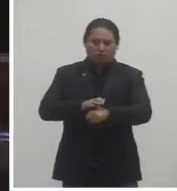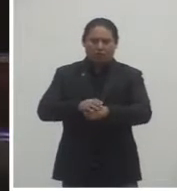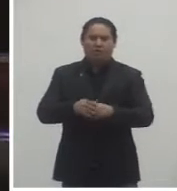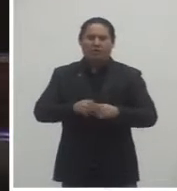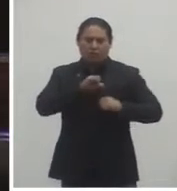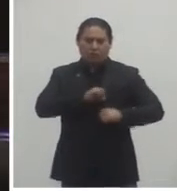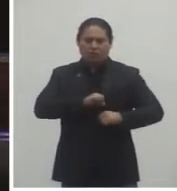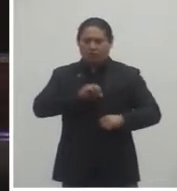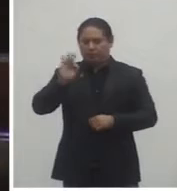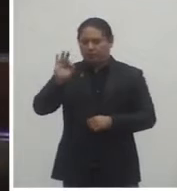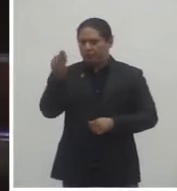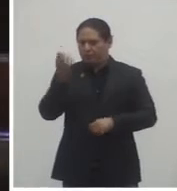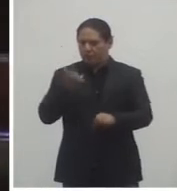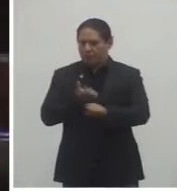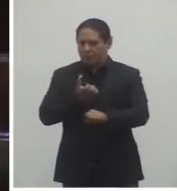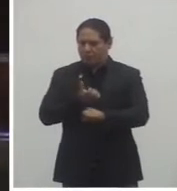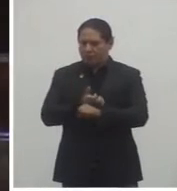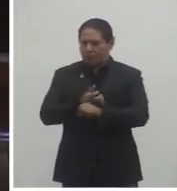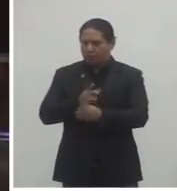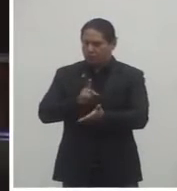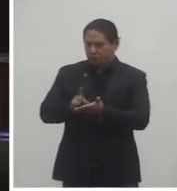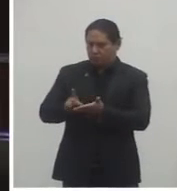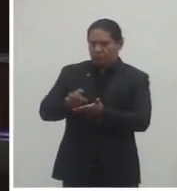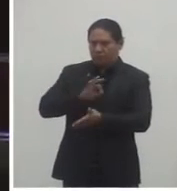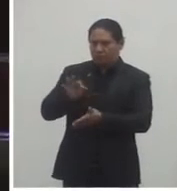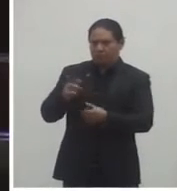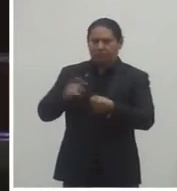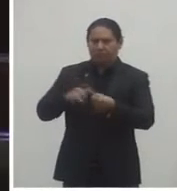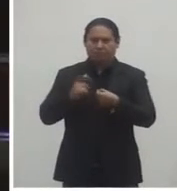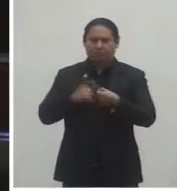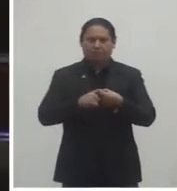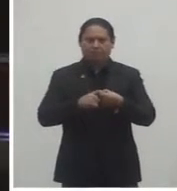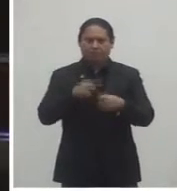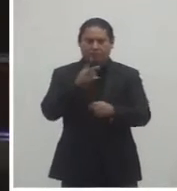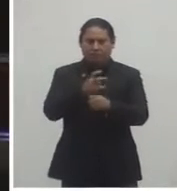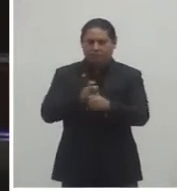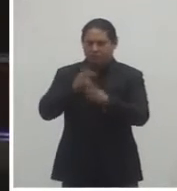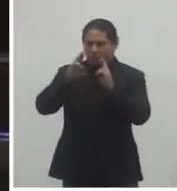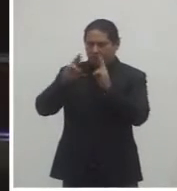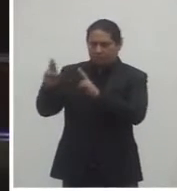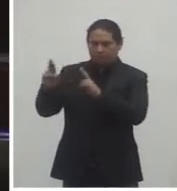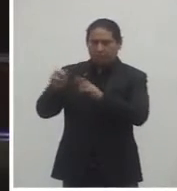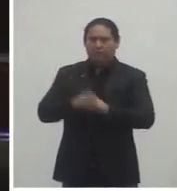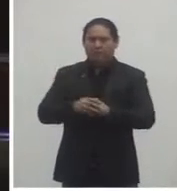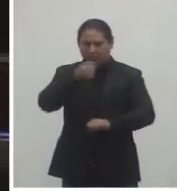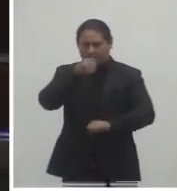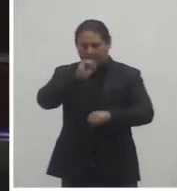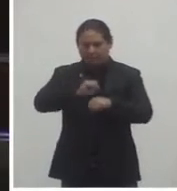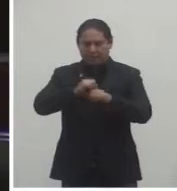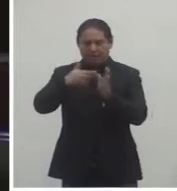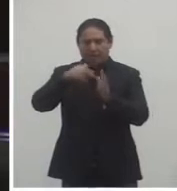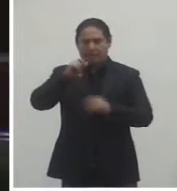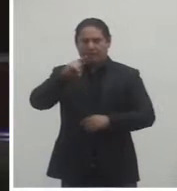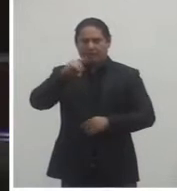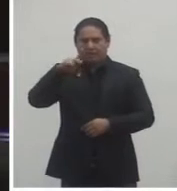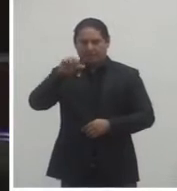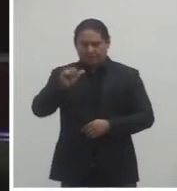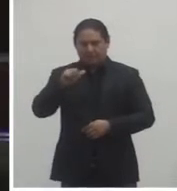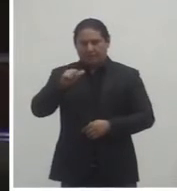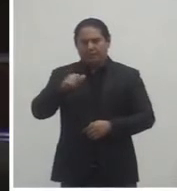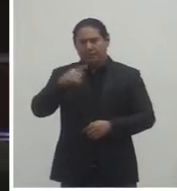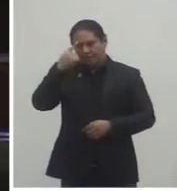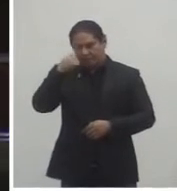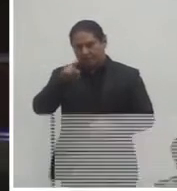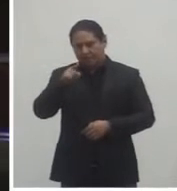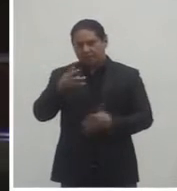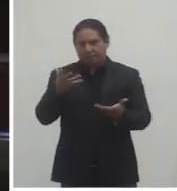y estatales que conforme a derecho deban participar, y se exhorta respetuosamente a la Secretaría de Hacienda y Crédito Público